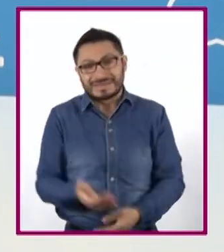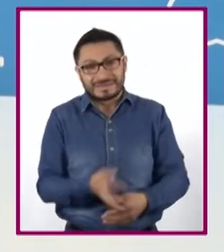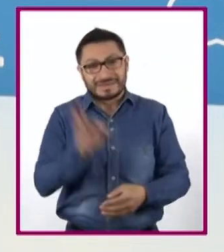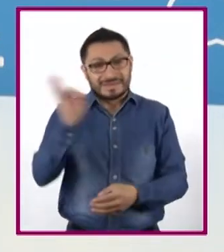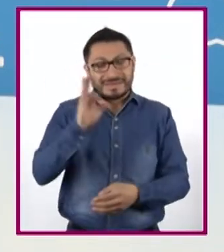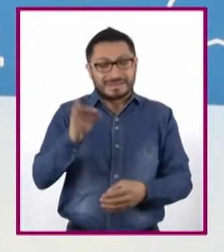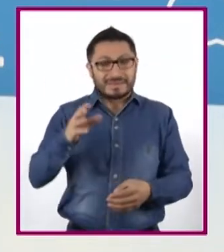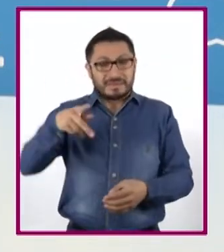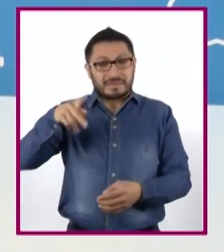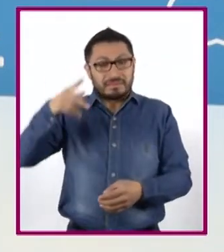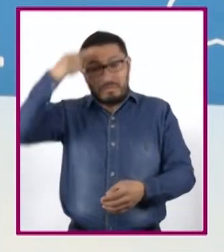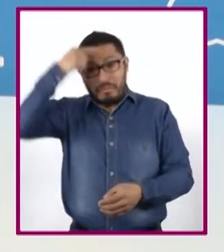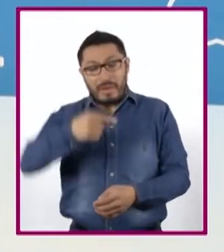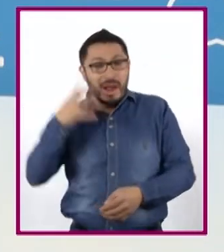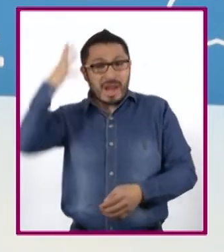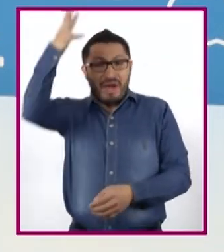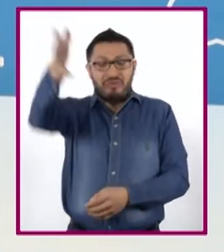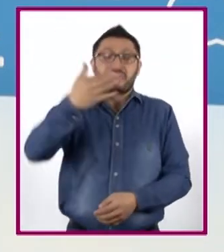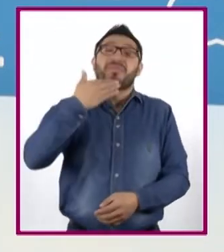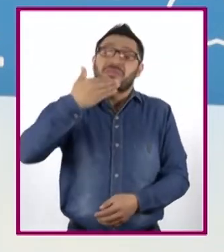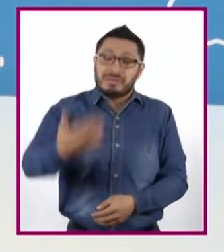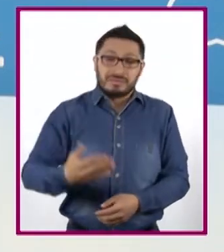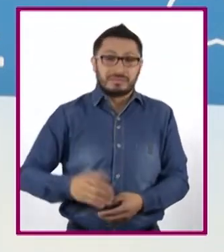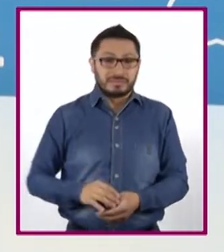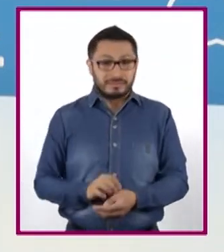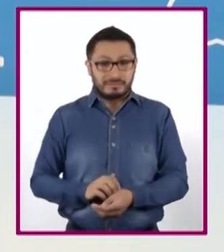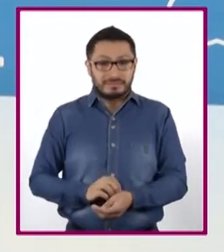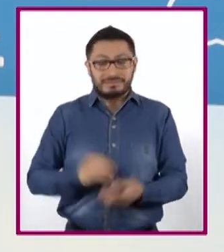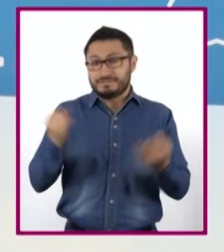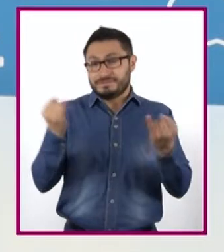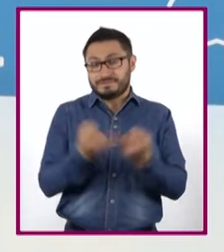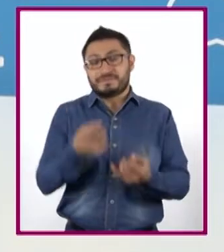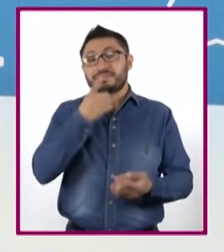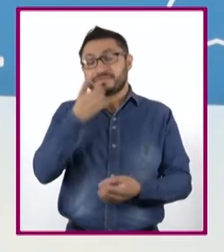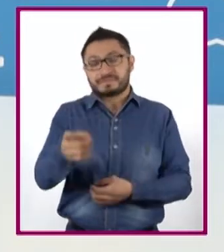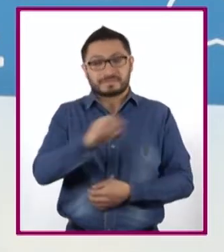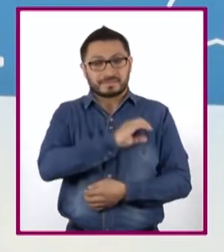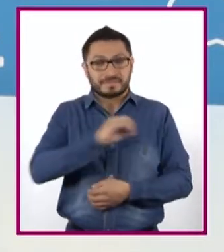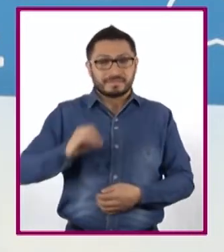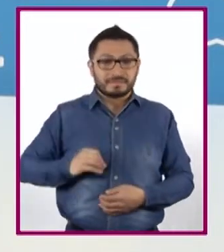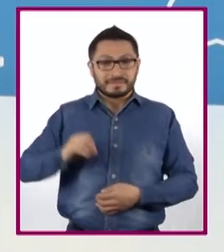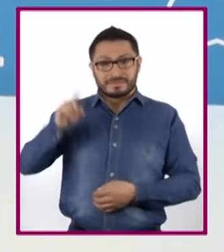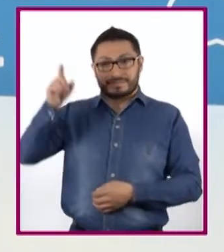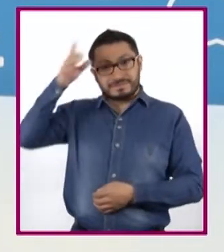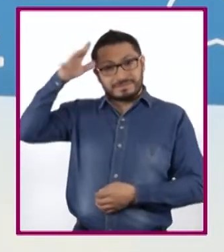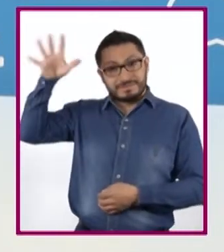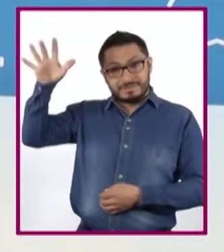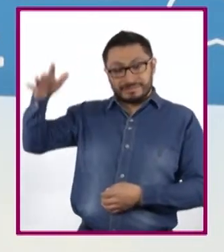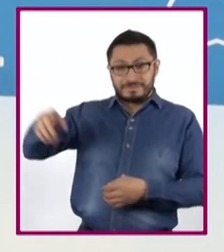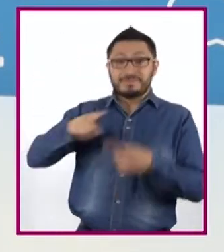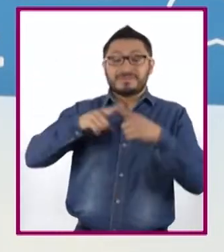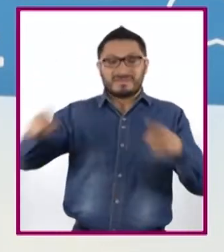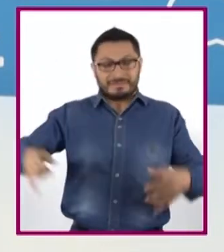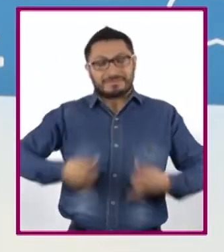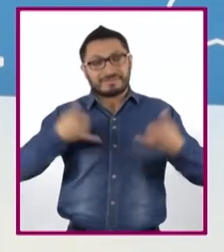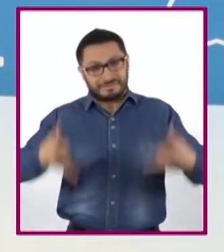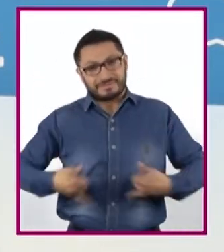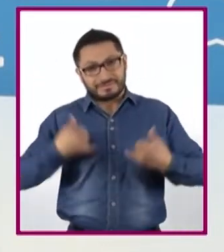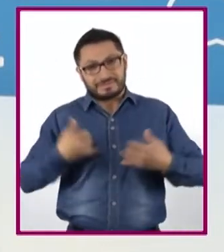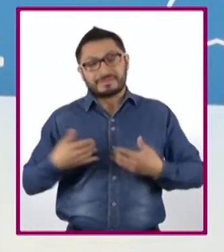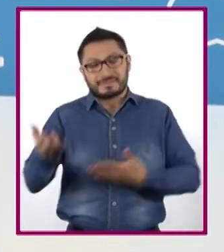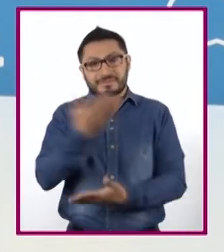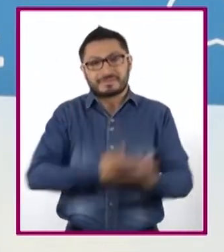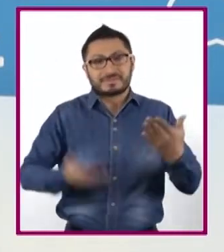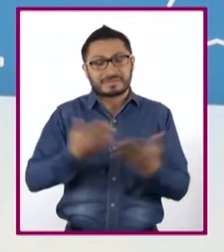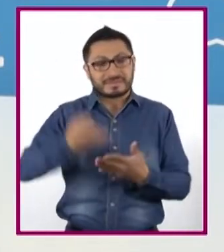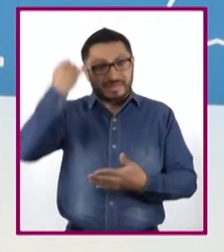futuro? También hablan de no tener obligaciones como los adultos, de aprender a ser más responsables y poder compartir sus ideas y